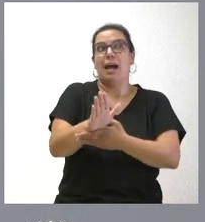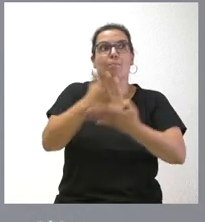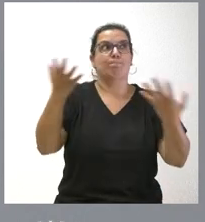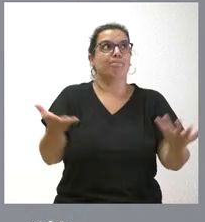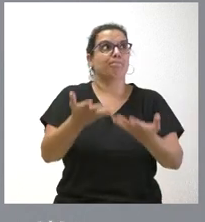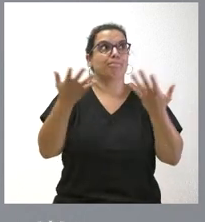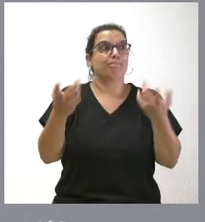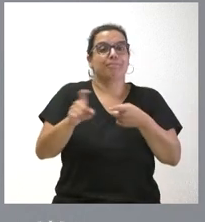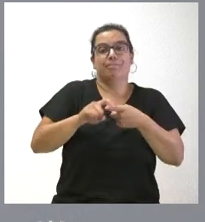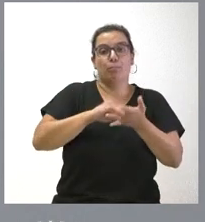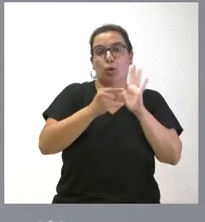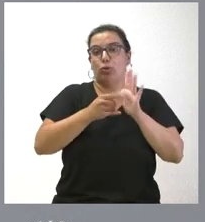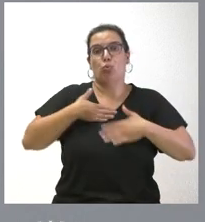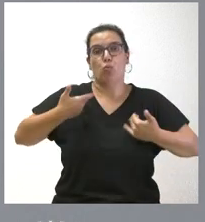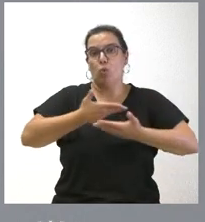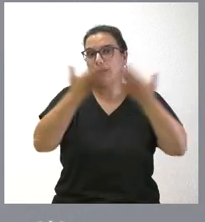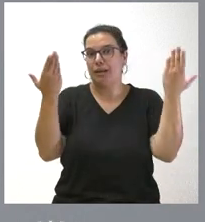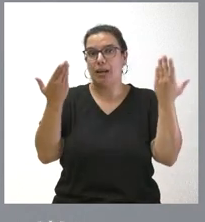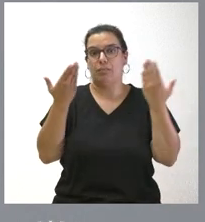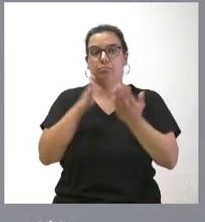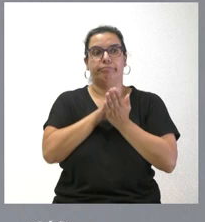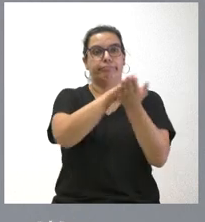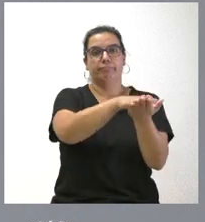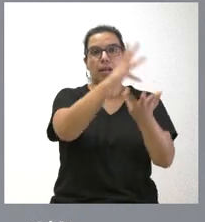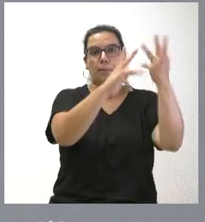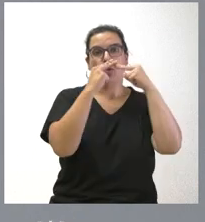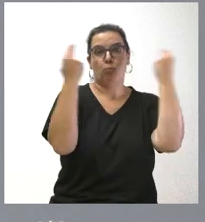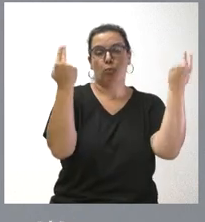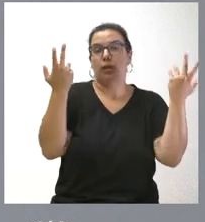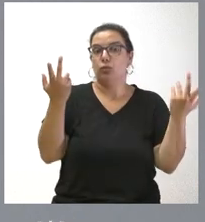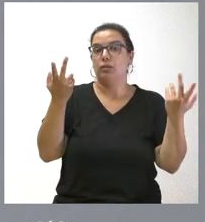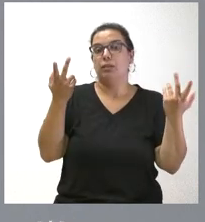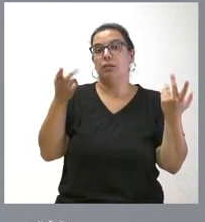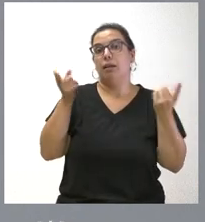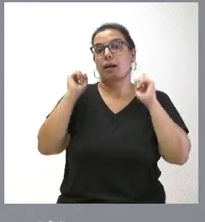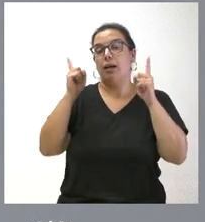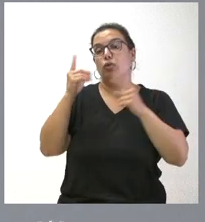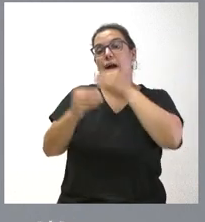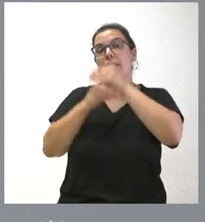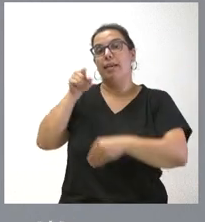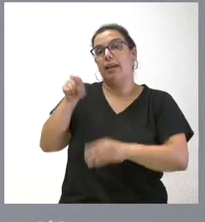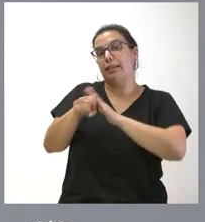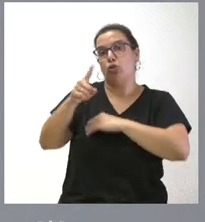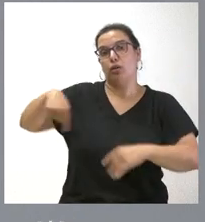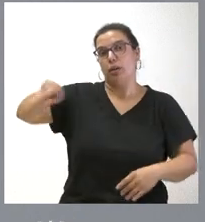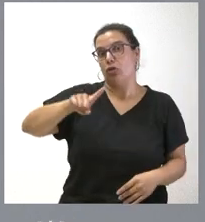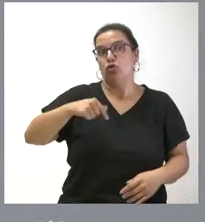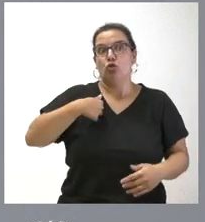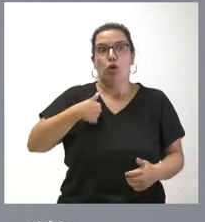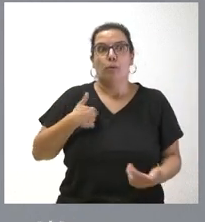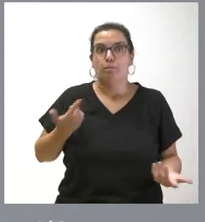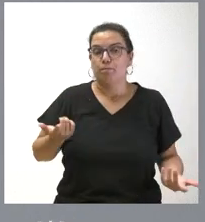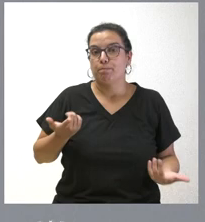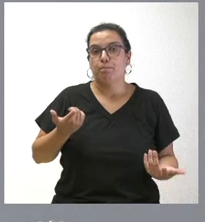de proyecto ante las administraciones y por tanto en ese ámbito en el que en su caso debiera ser tramitado hasta donde yo sé